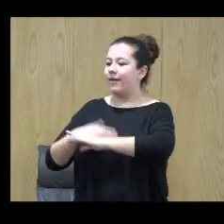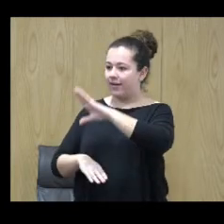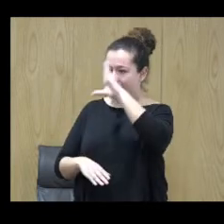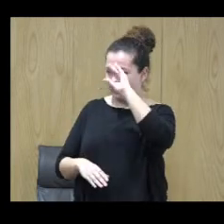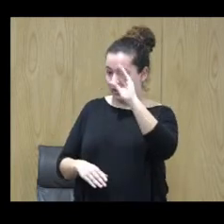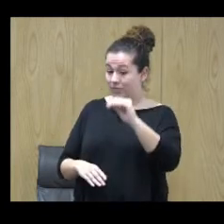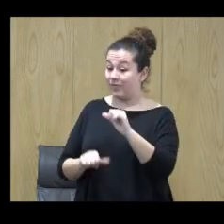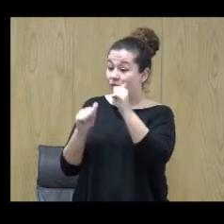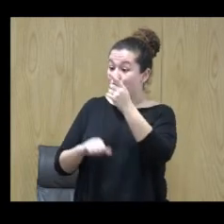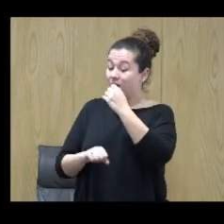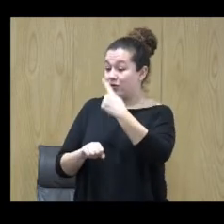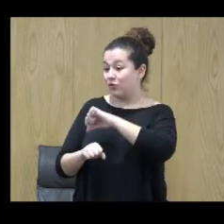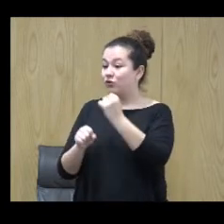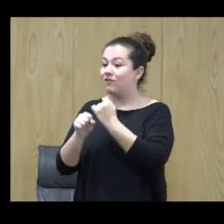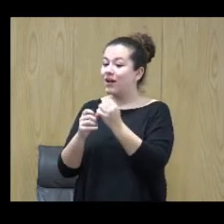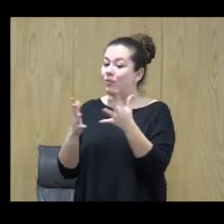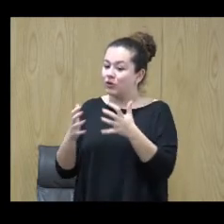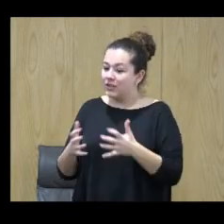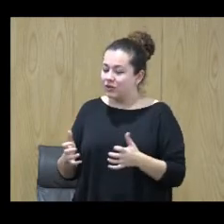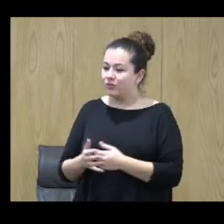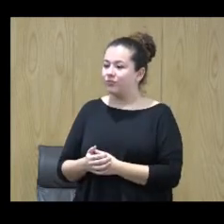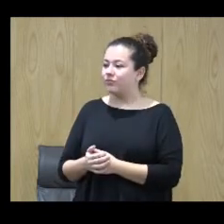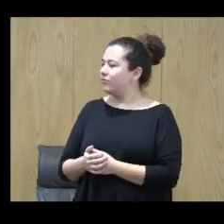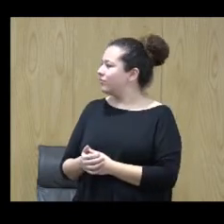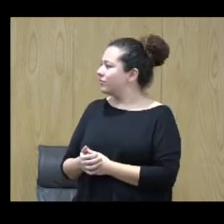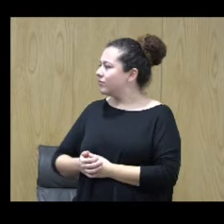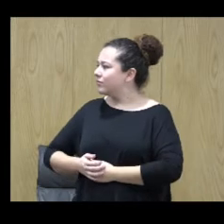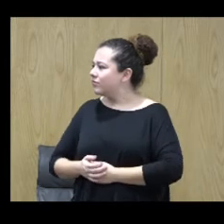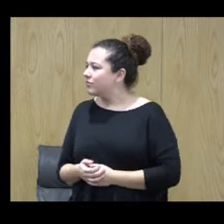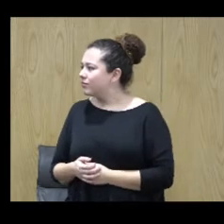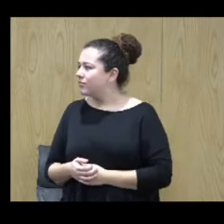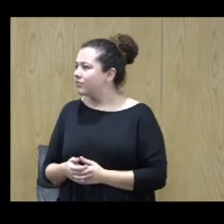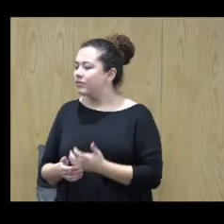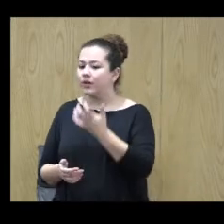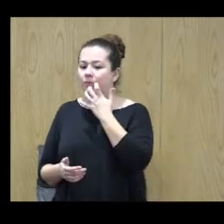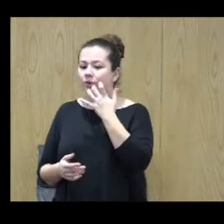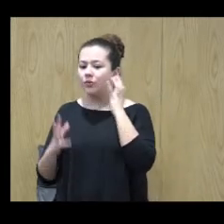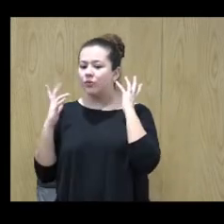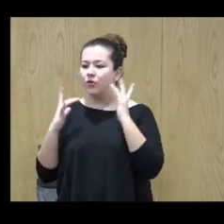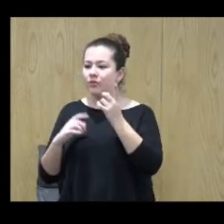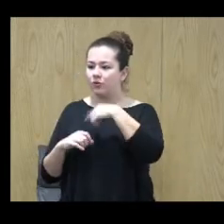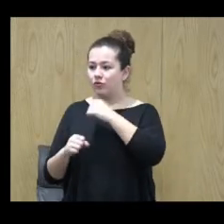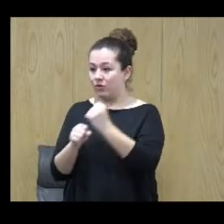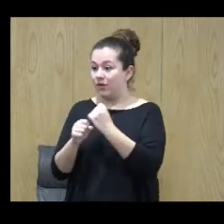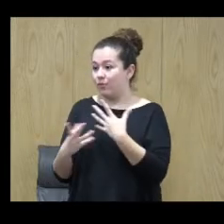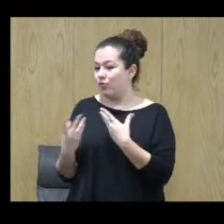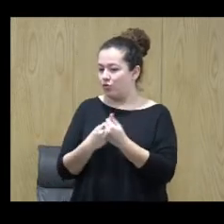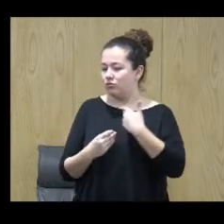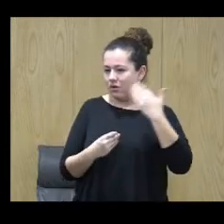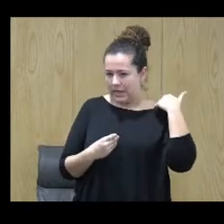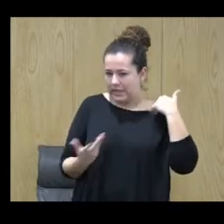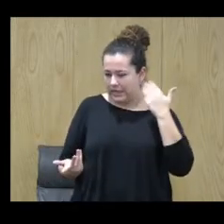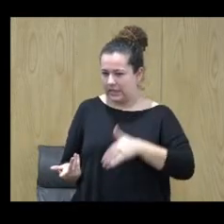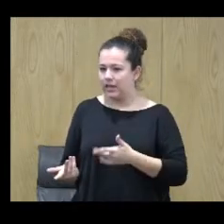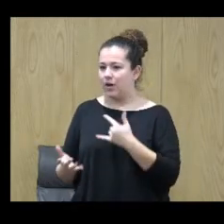los textos fue siguiendo el marco de referencia europeo de segundas lenguas, que Cervantes, por ejemplo, también lo hemos trabajado previamente con ellos a través de